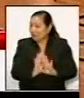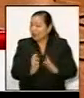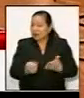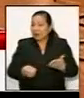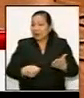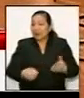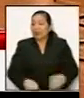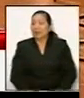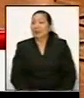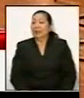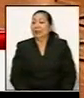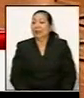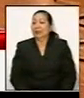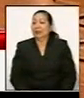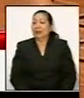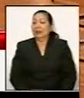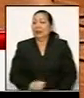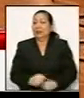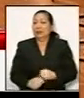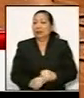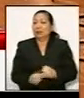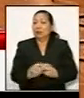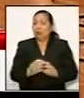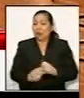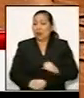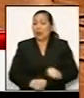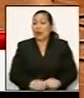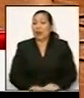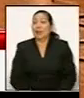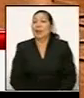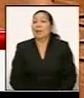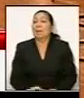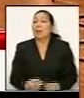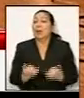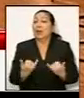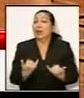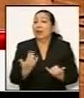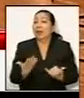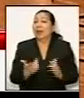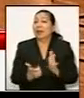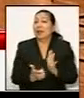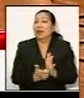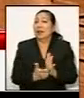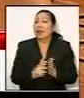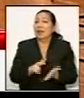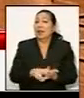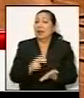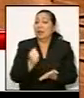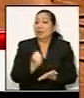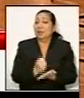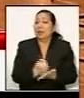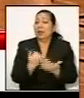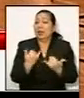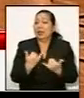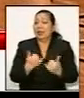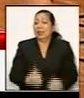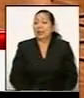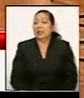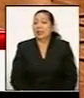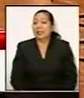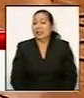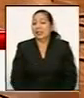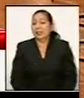y los viene firmando desde hace muchos años pero hay leyes específicas aprobadas en relación a eso no